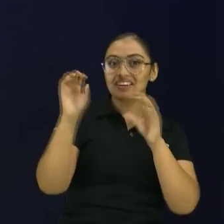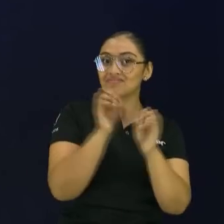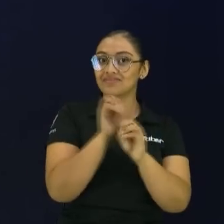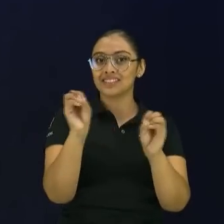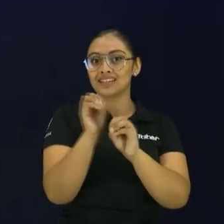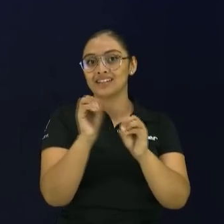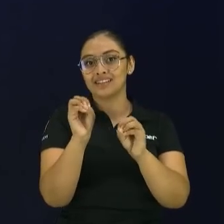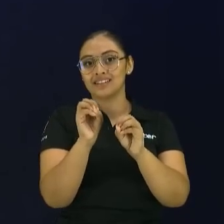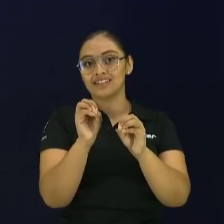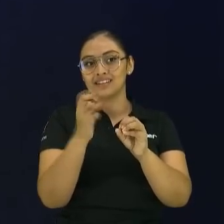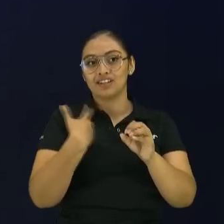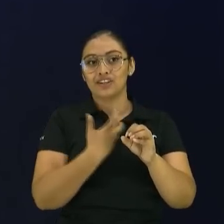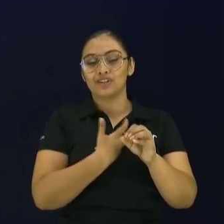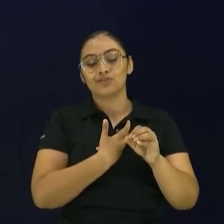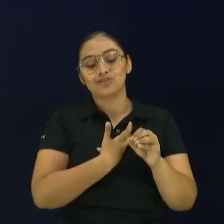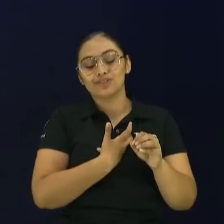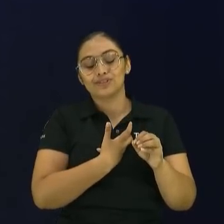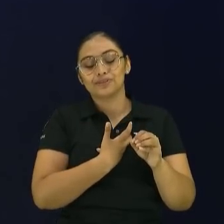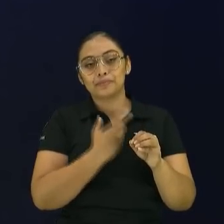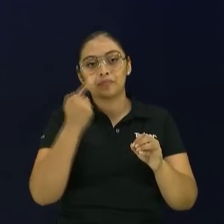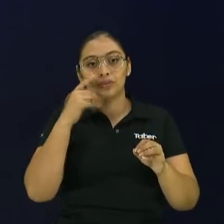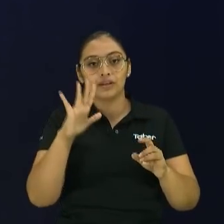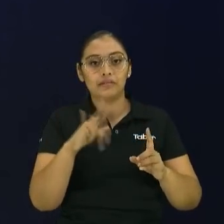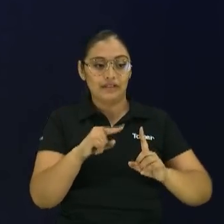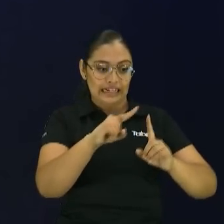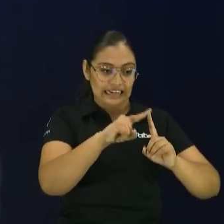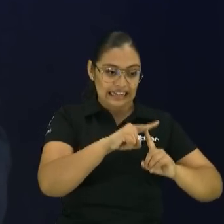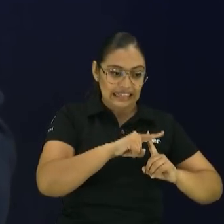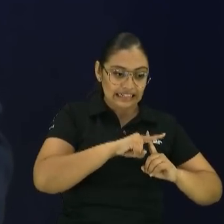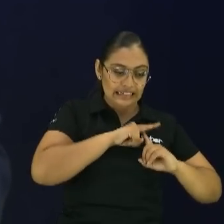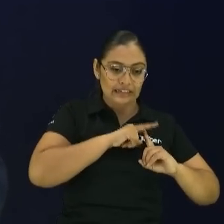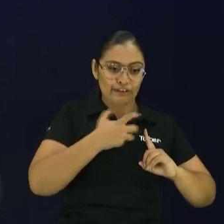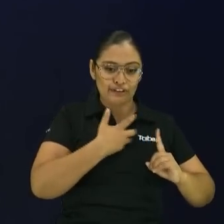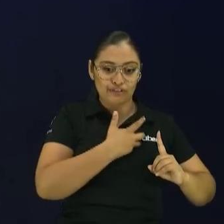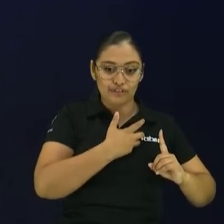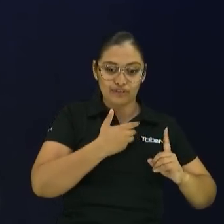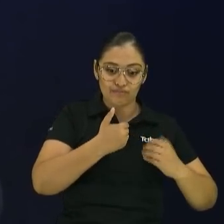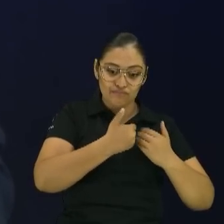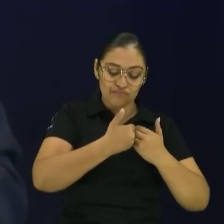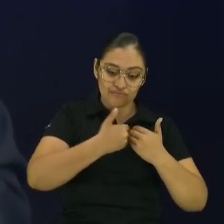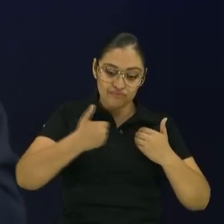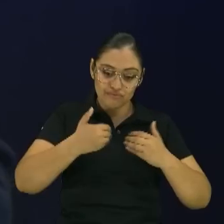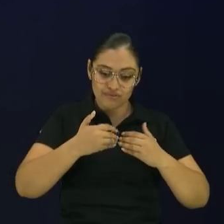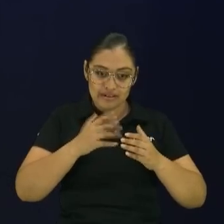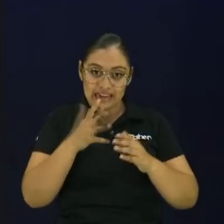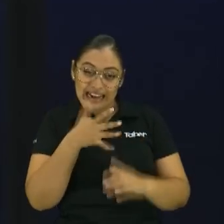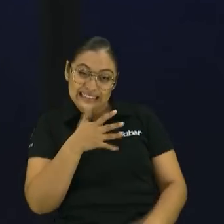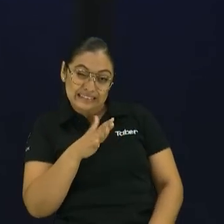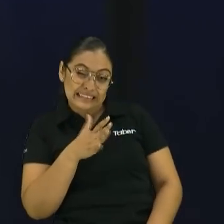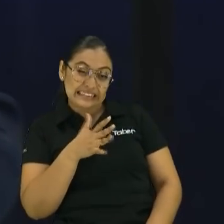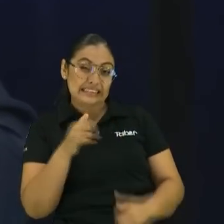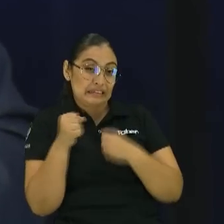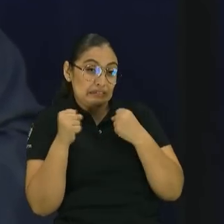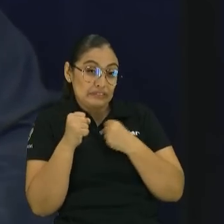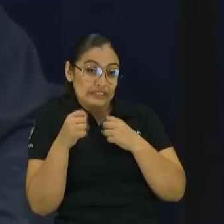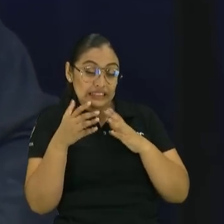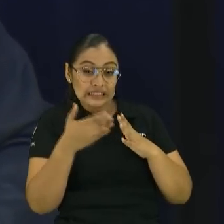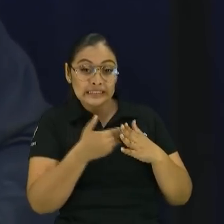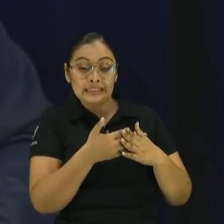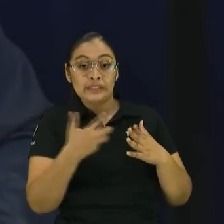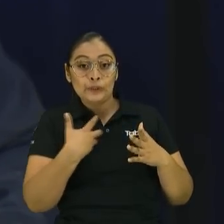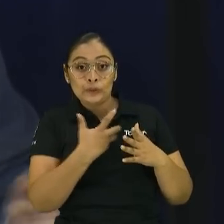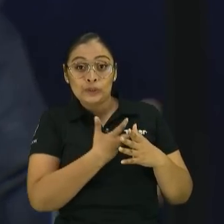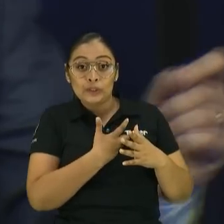no te interesan las escrituras no te interesan ahí pasa tu Biblia al lado si esa Biblia la